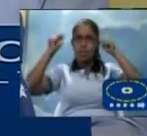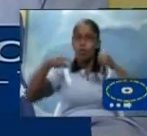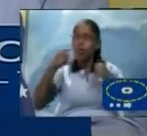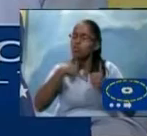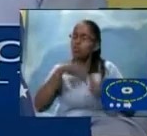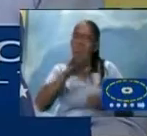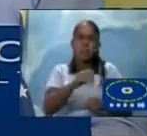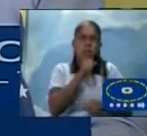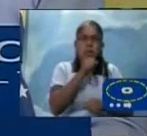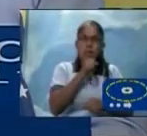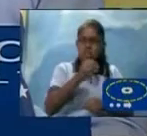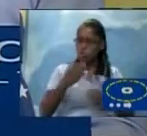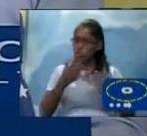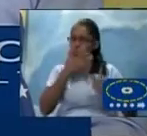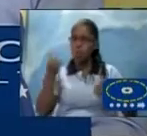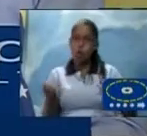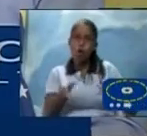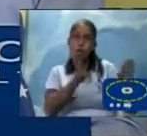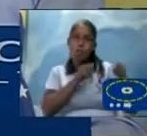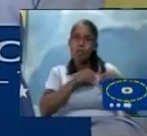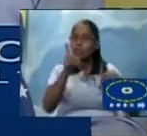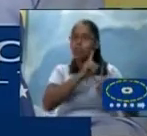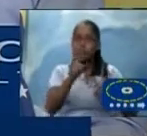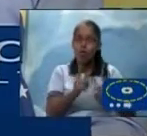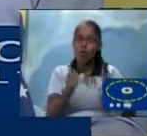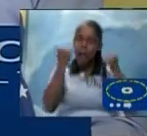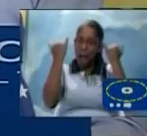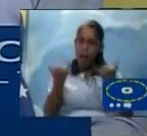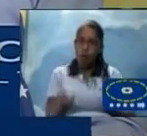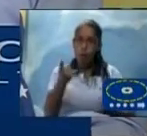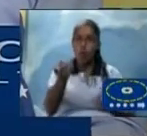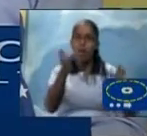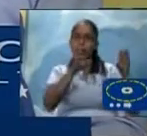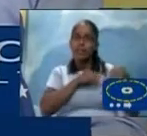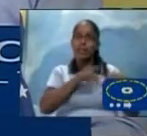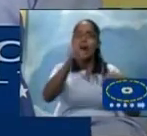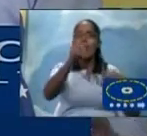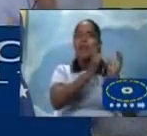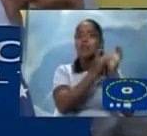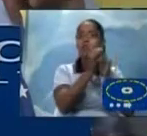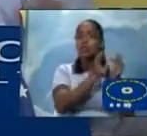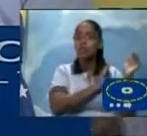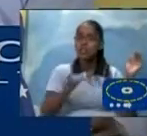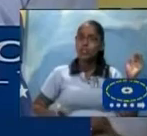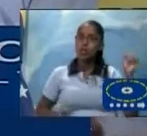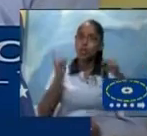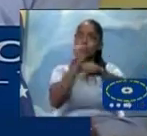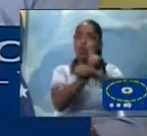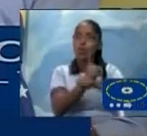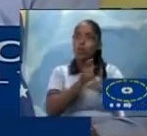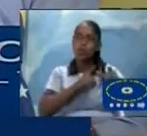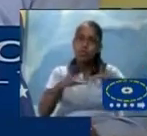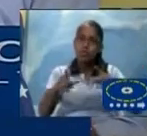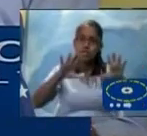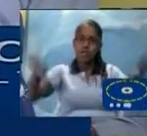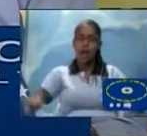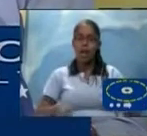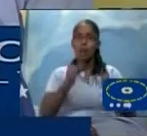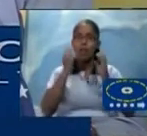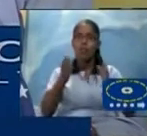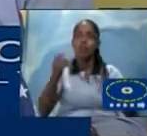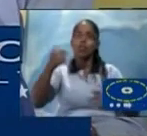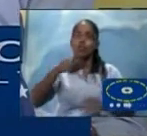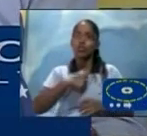esté viejito, yo me entrego. No, no, no, no. Entréguese hoy, reciba hoy a Jesucristo como su único y suficiente Salvador.